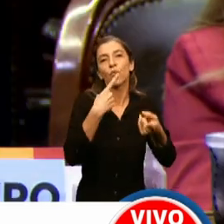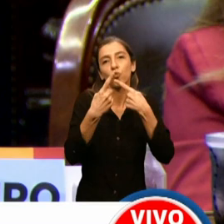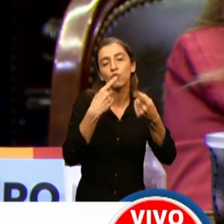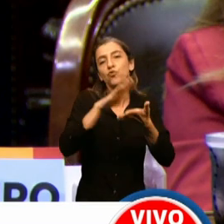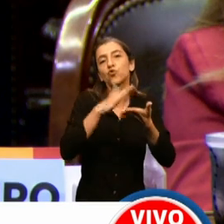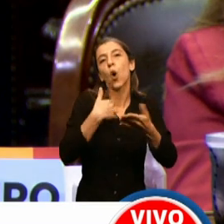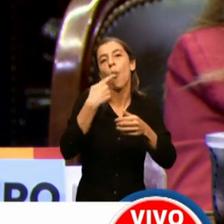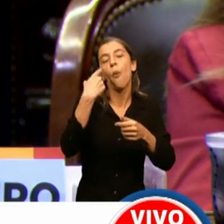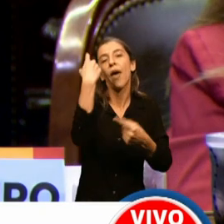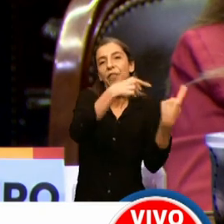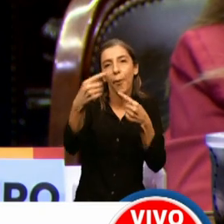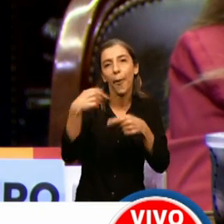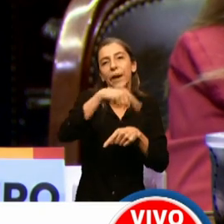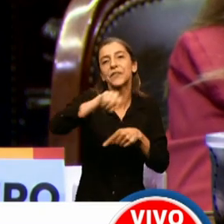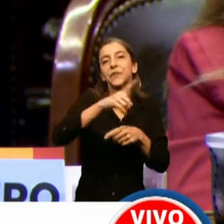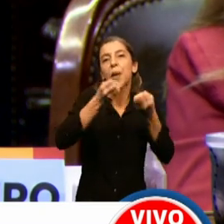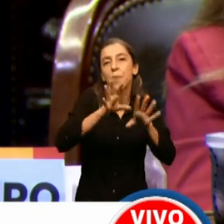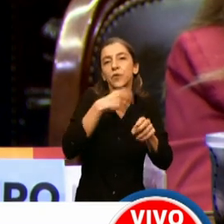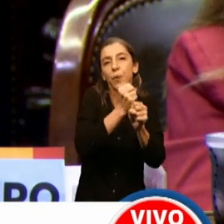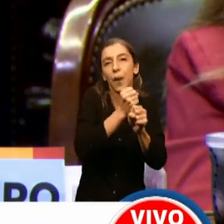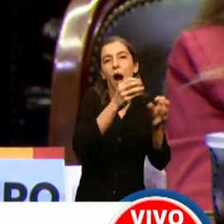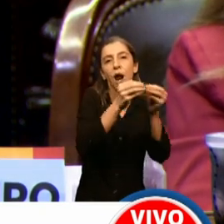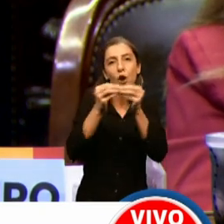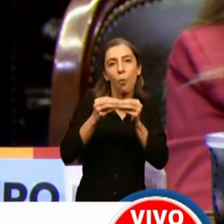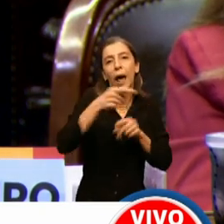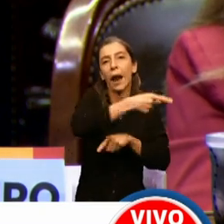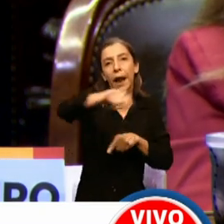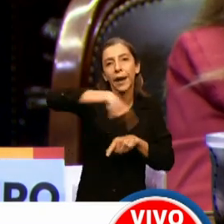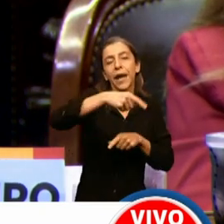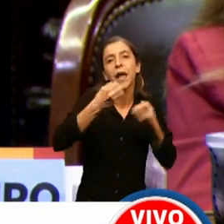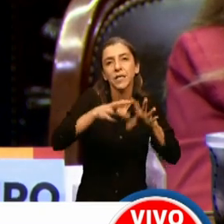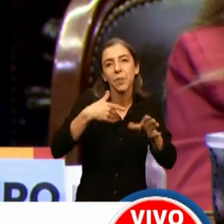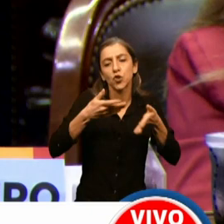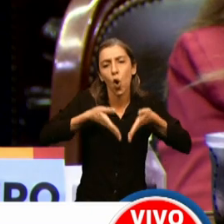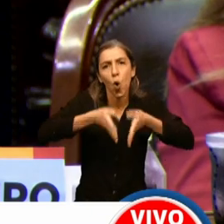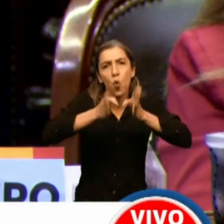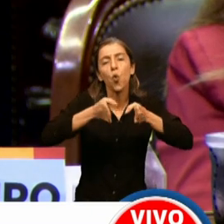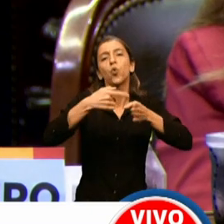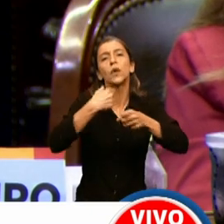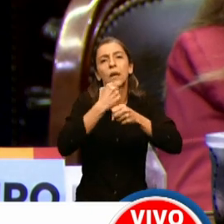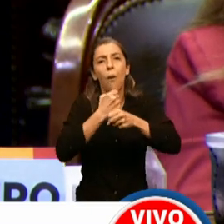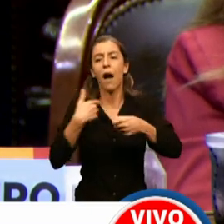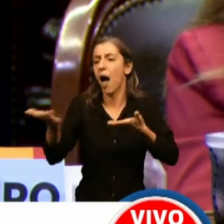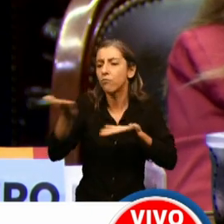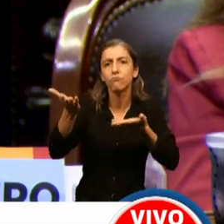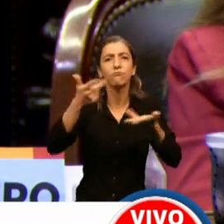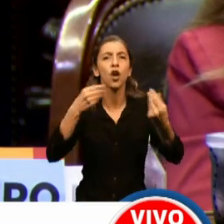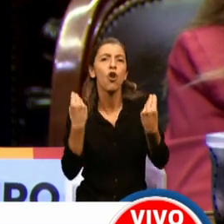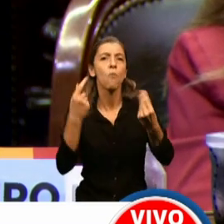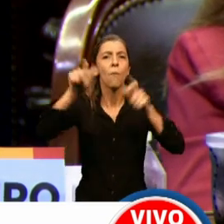construir con las compañeras que trabajaban en la ruta y empezó a acercarles las hormonas de acercarle métodos de cuidado